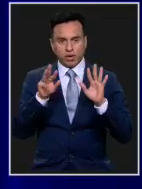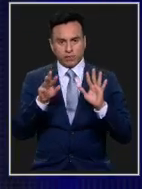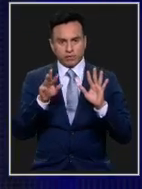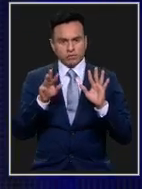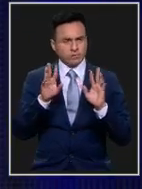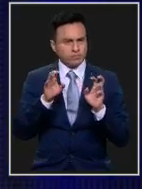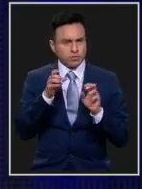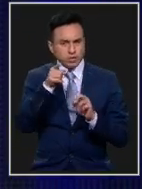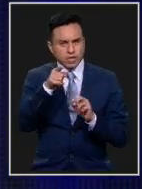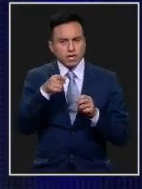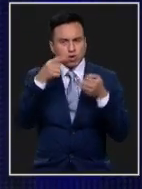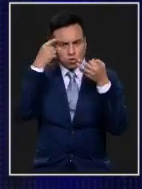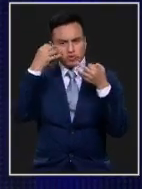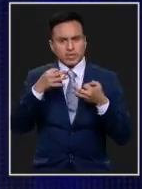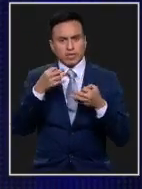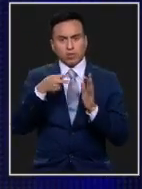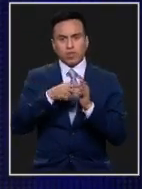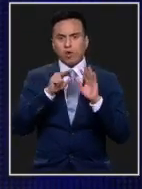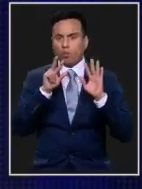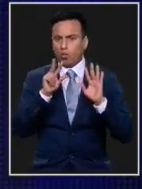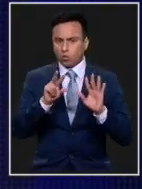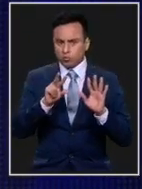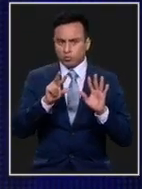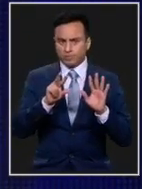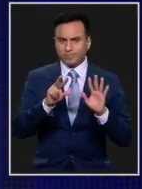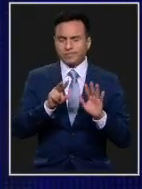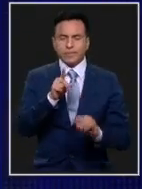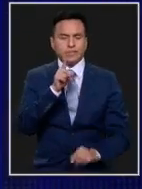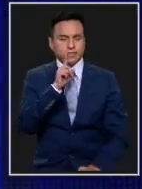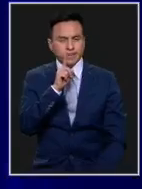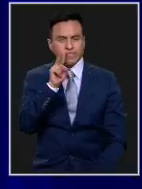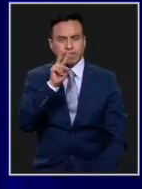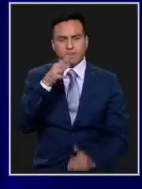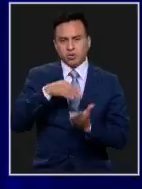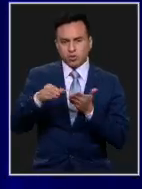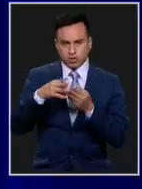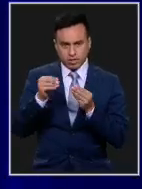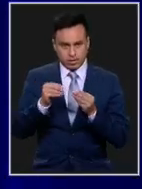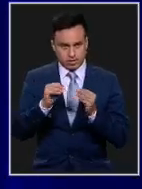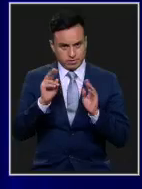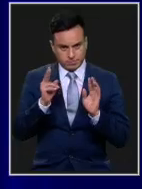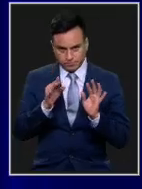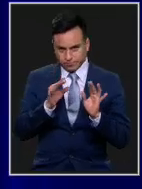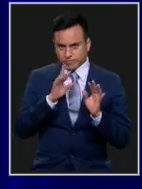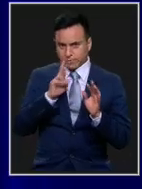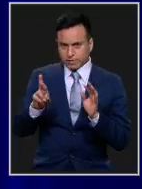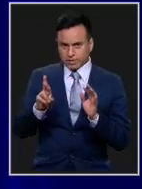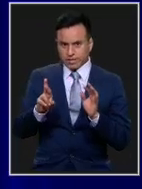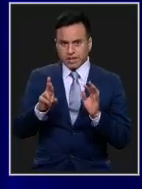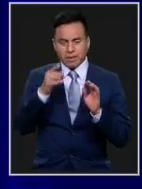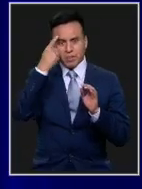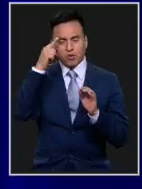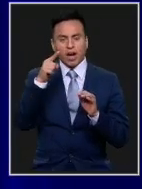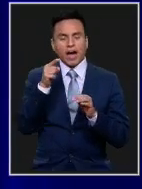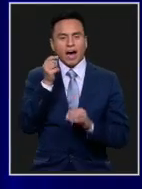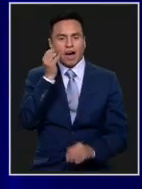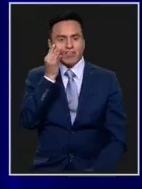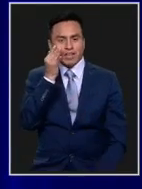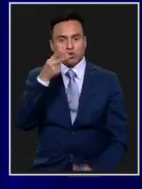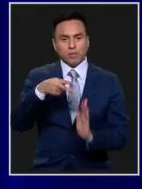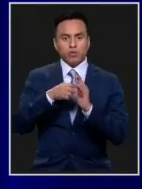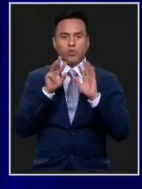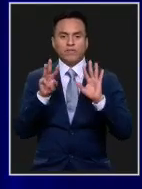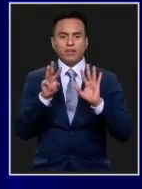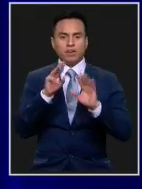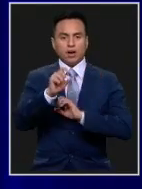perfecto pero usted estaba consciente Entonces el año 2008 de que tenía 23 millones de dólares en Chile en abril 2009